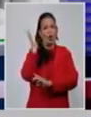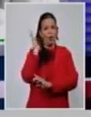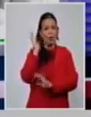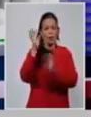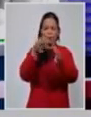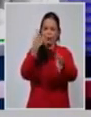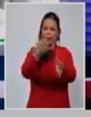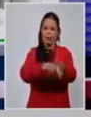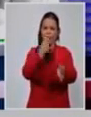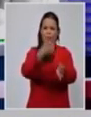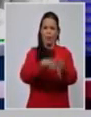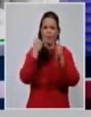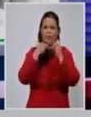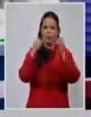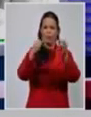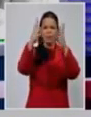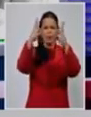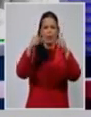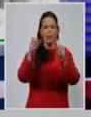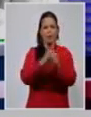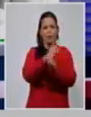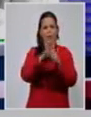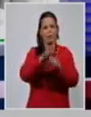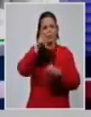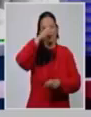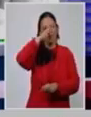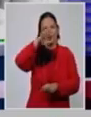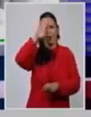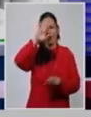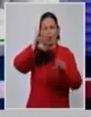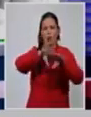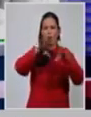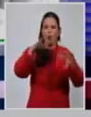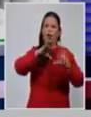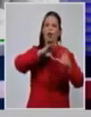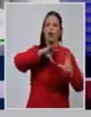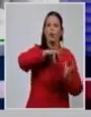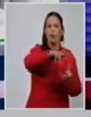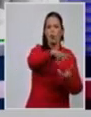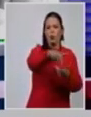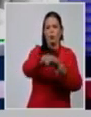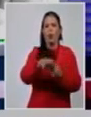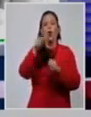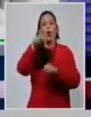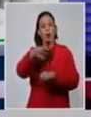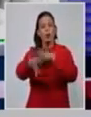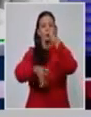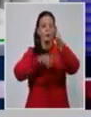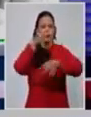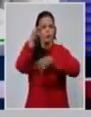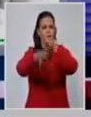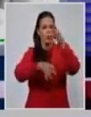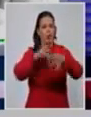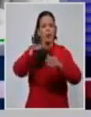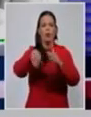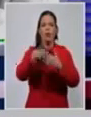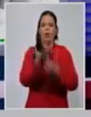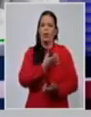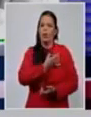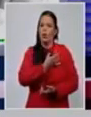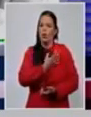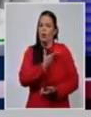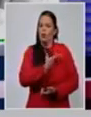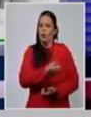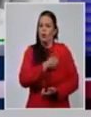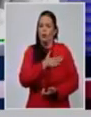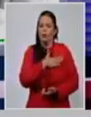el comportamiento de la COVID-19 en Cuba y el resto del mundo. Decíamos, una jornada hoy muy dolorosa, 5 fallecidos